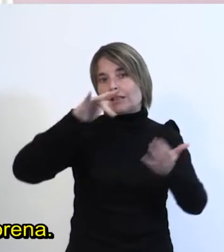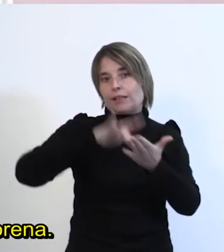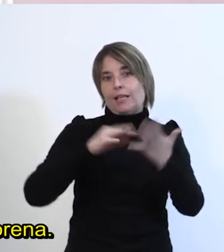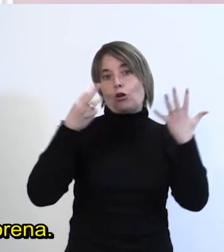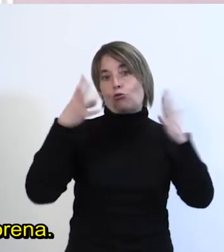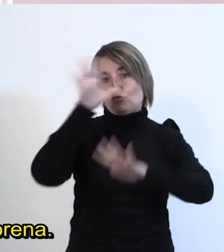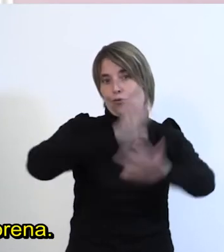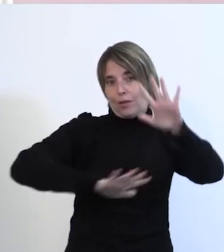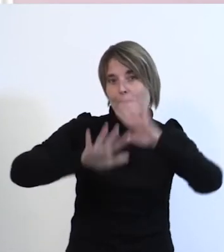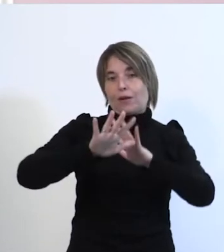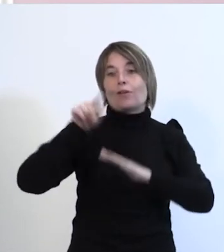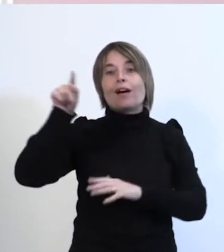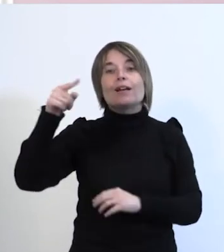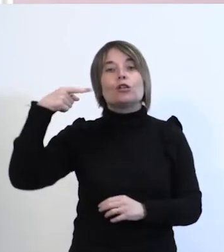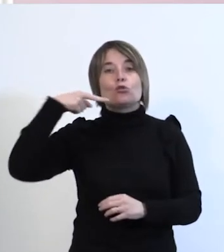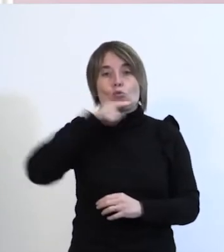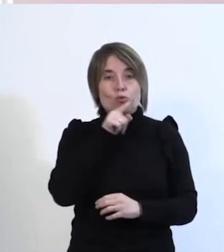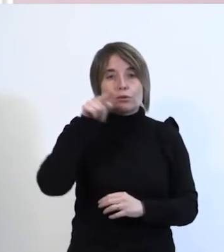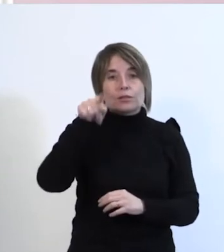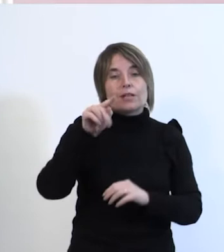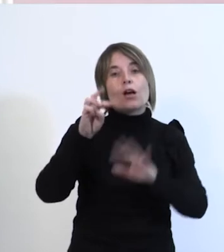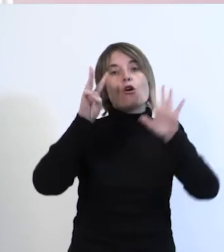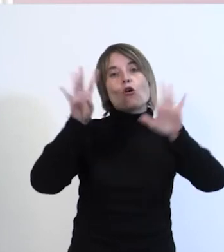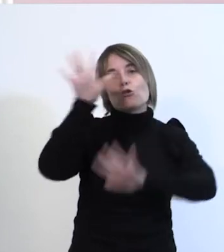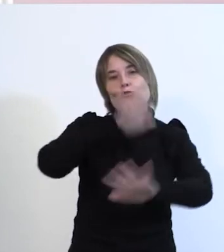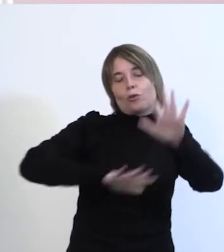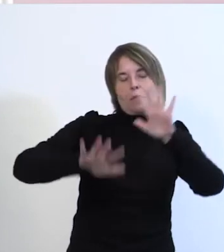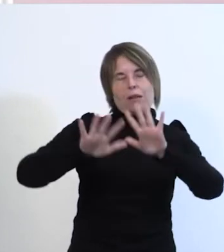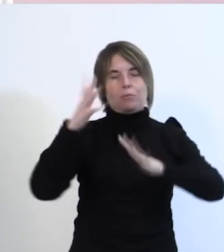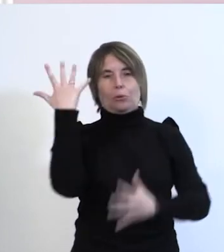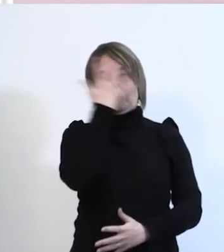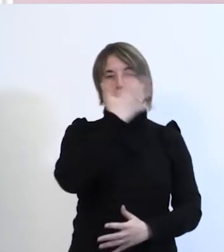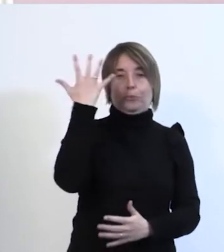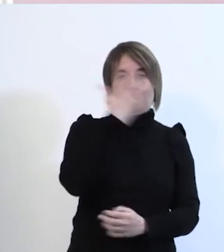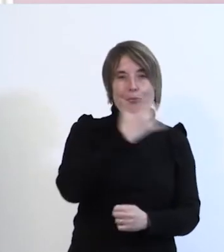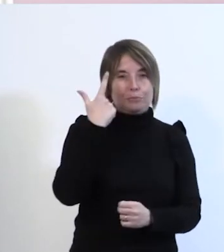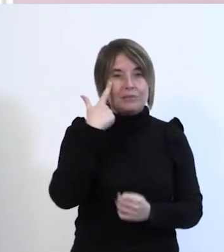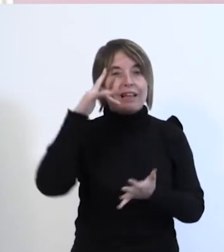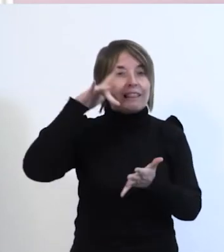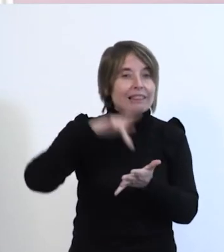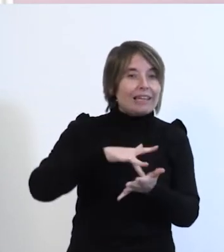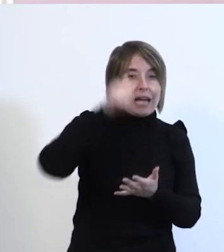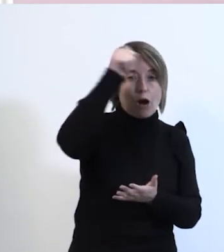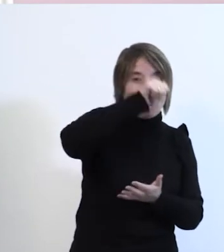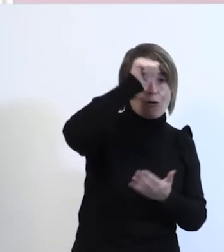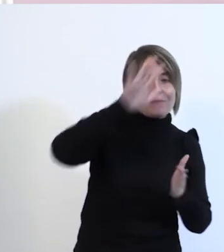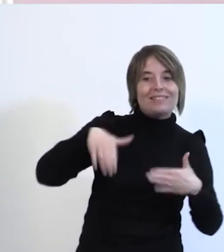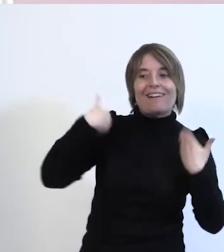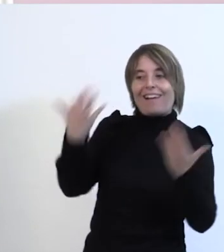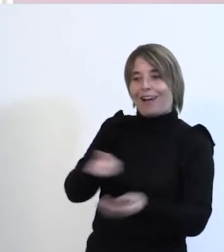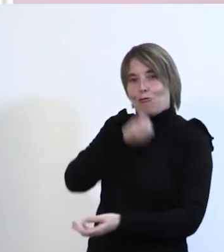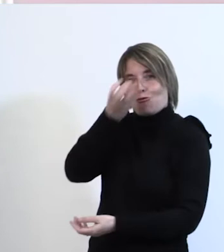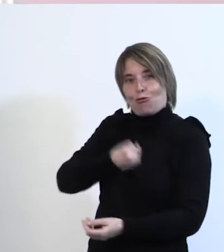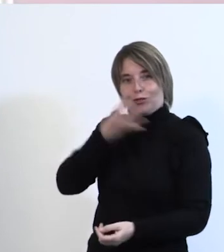de marzo, Morena, en Rusia el 8 de marzo estaba un poco desvirtuado, era un día en el que los hombres